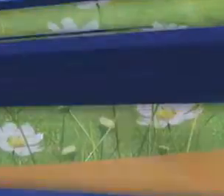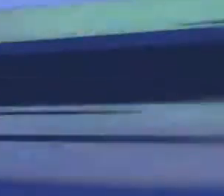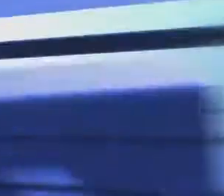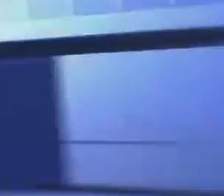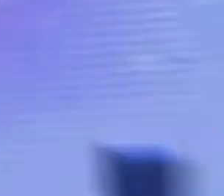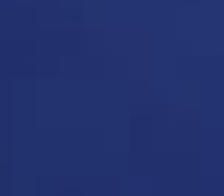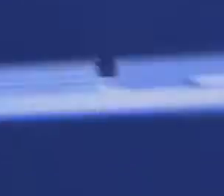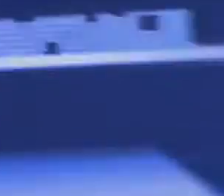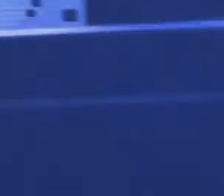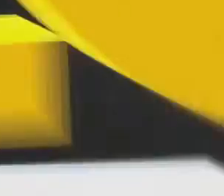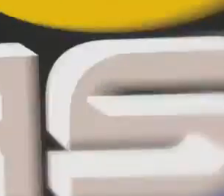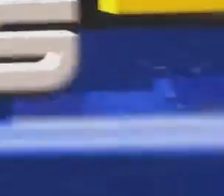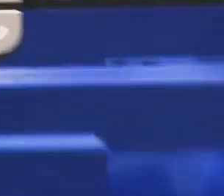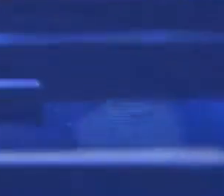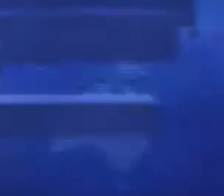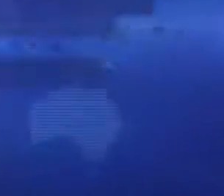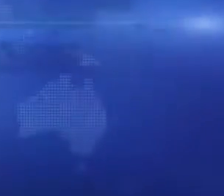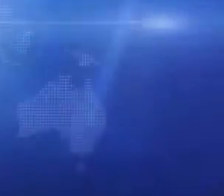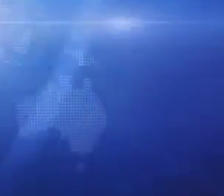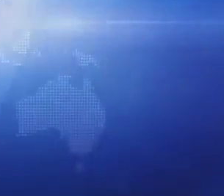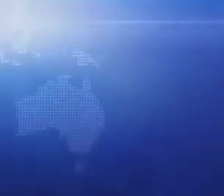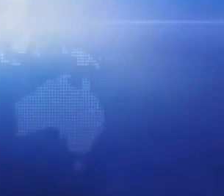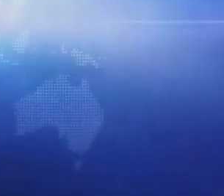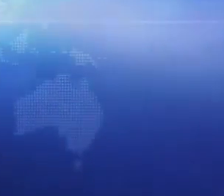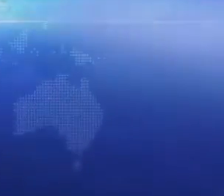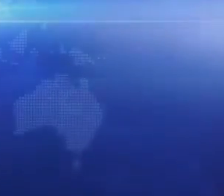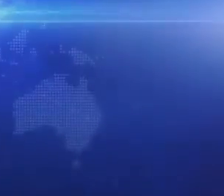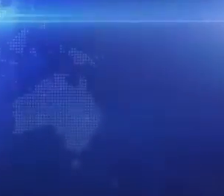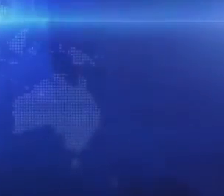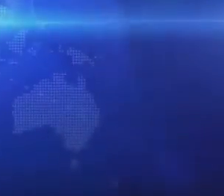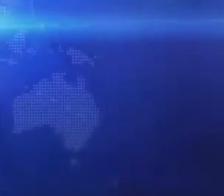Enlace Noticias, lo que usted quiere ver.